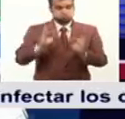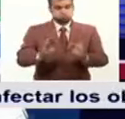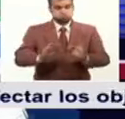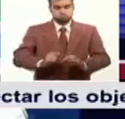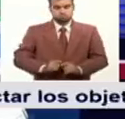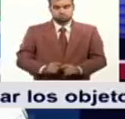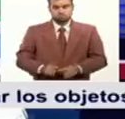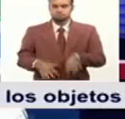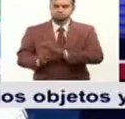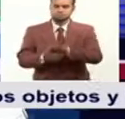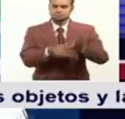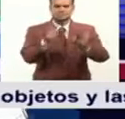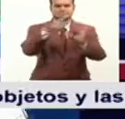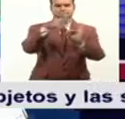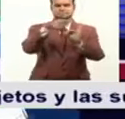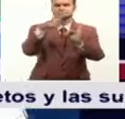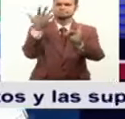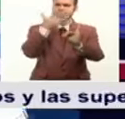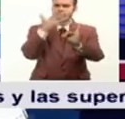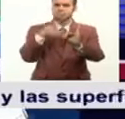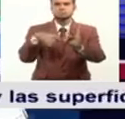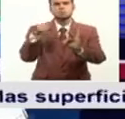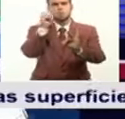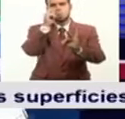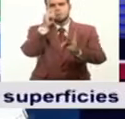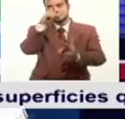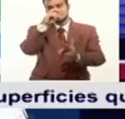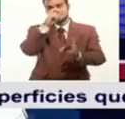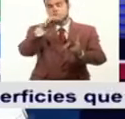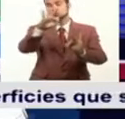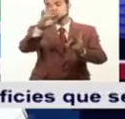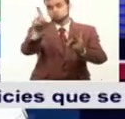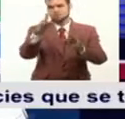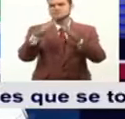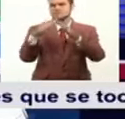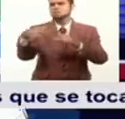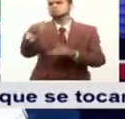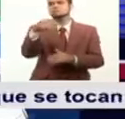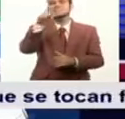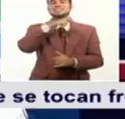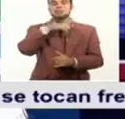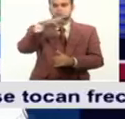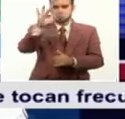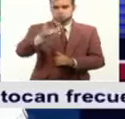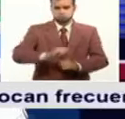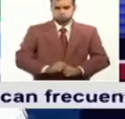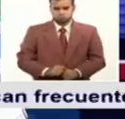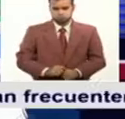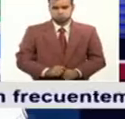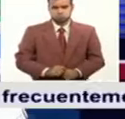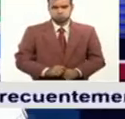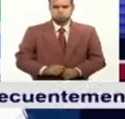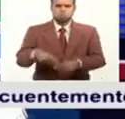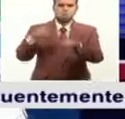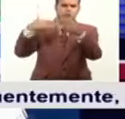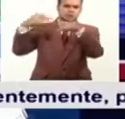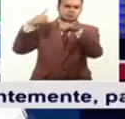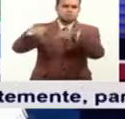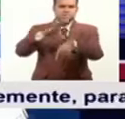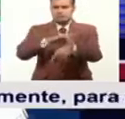Fallece un paciente de 81 años de edad del municipio del Cerro, hipertensión arterial, cardiopatía